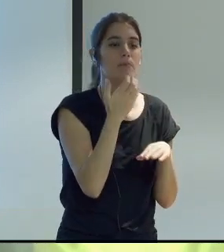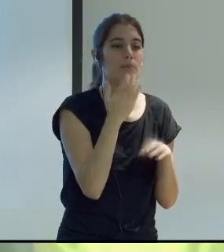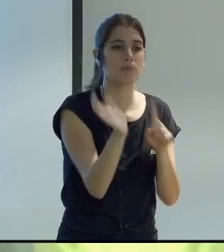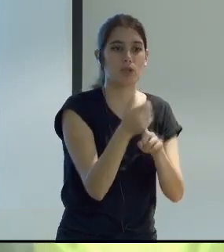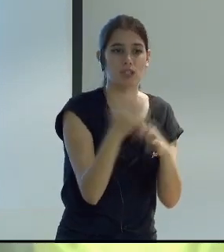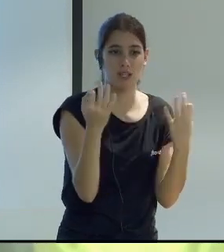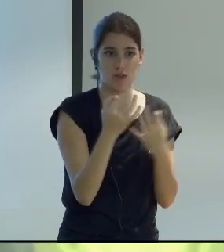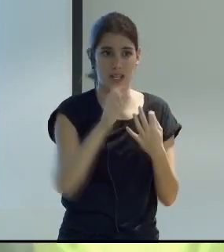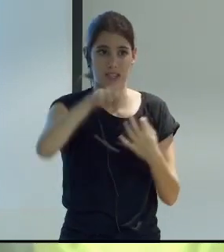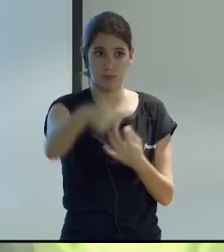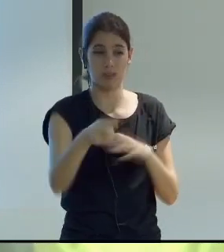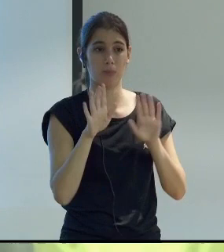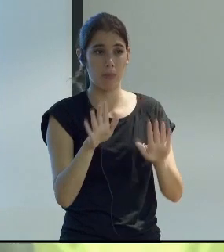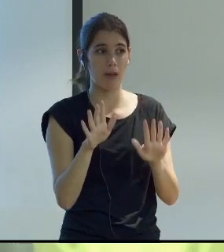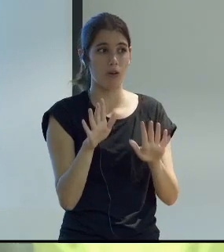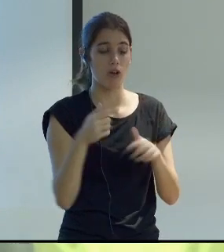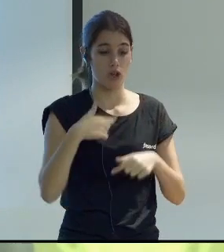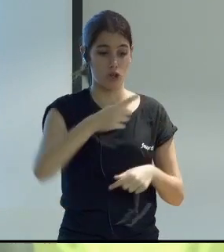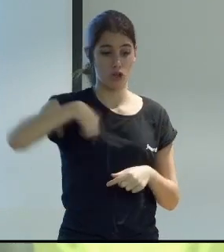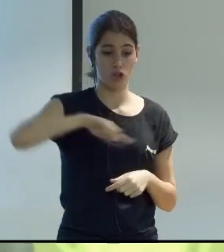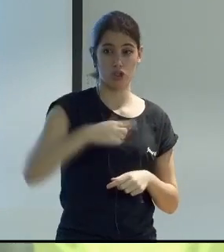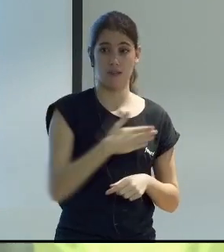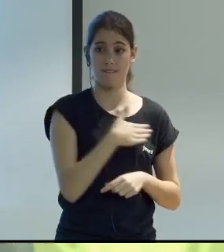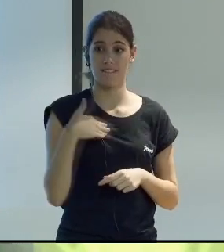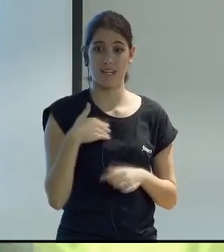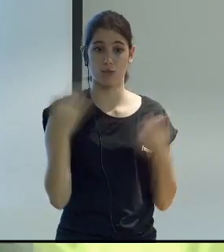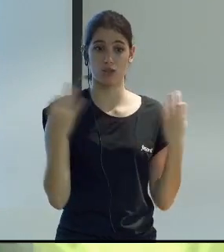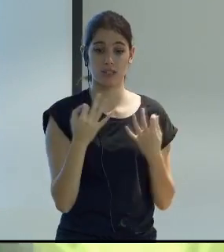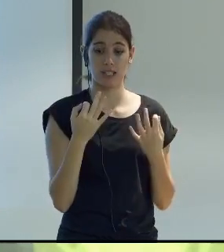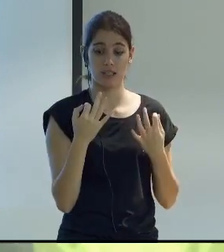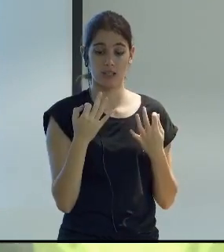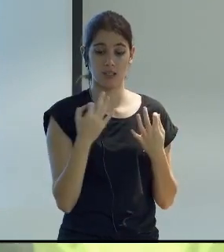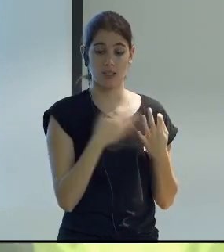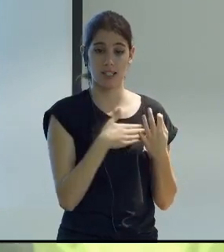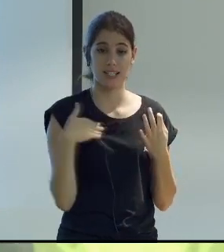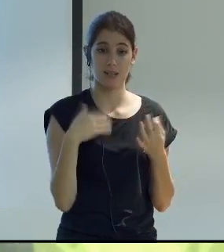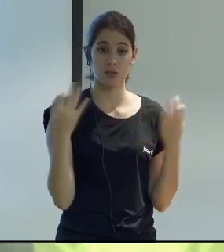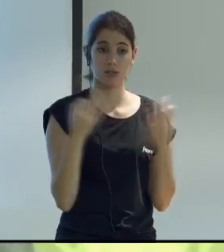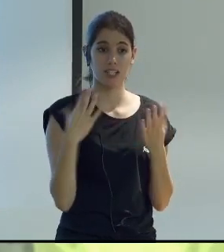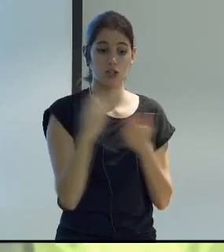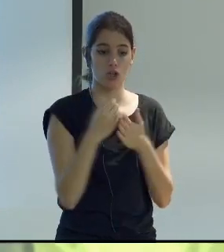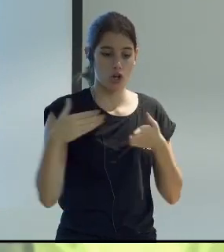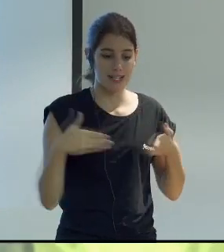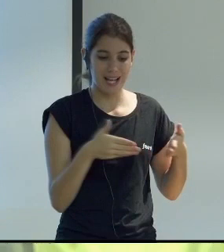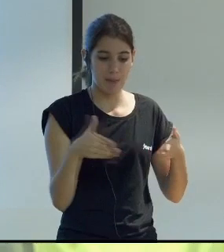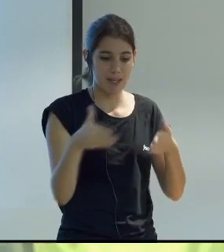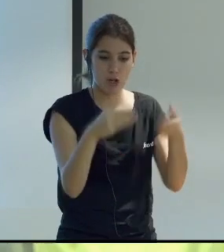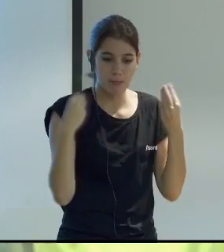Ahora bien, nosotros queremos que esté todo en línea